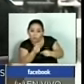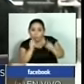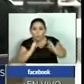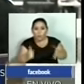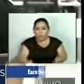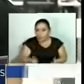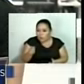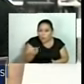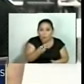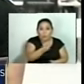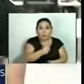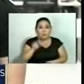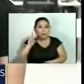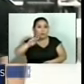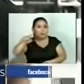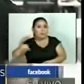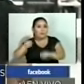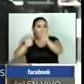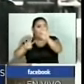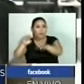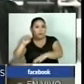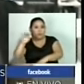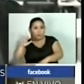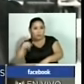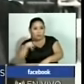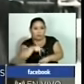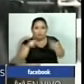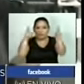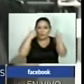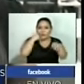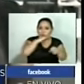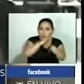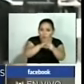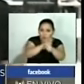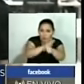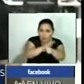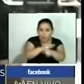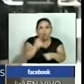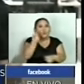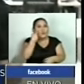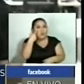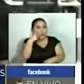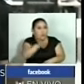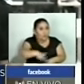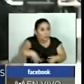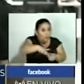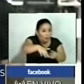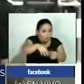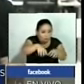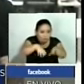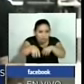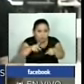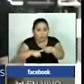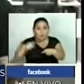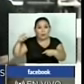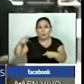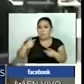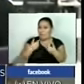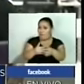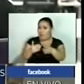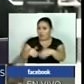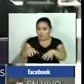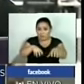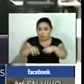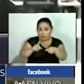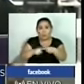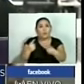menos 2.905 fallecidos en el contexto de la emergencia sanitaria. Las provincias más afectadas por la expansión del coronavirus son varias. En